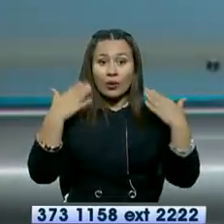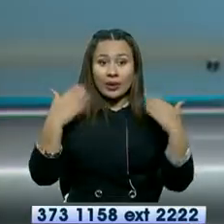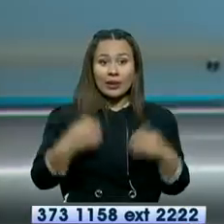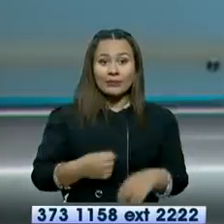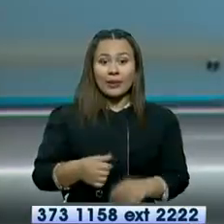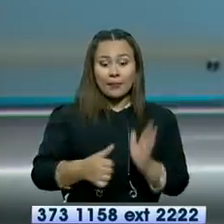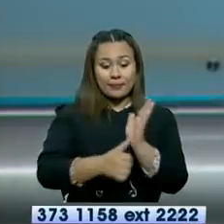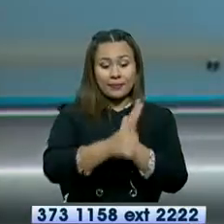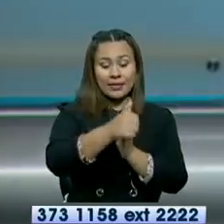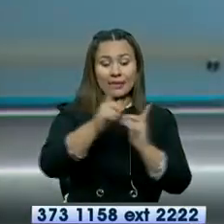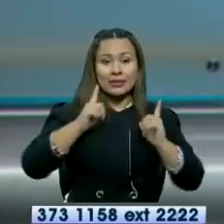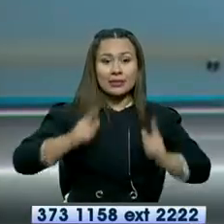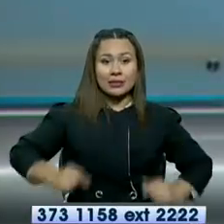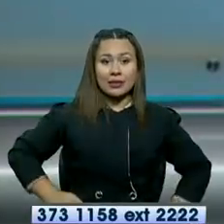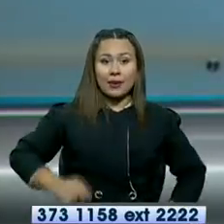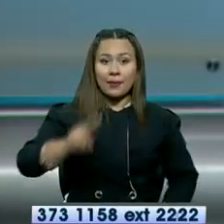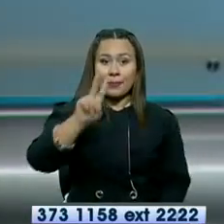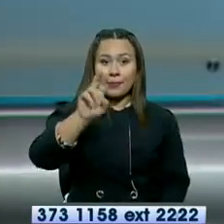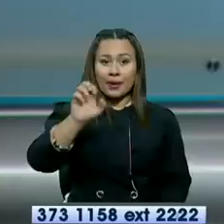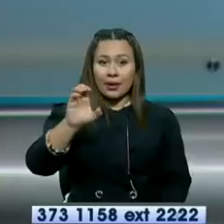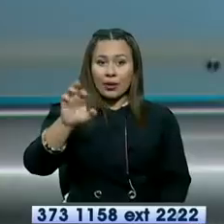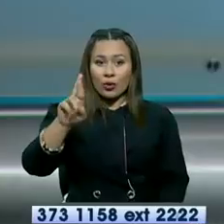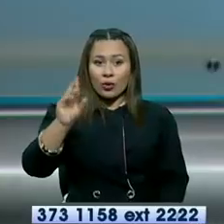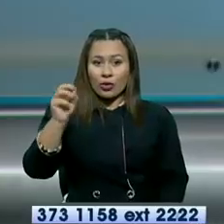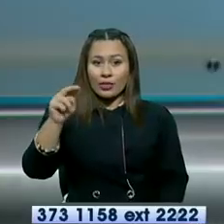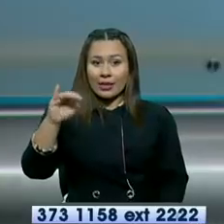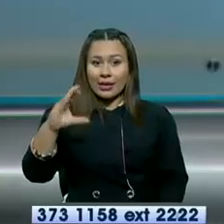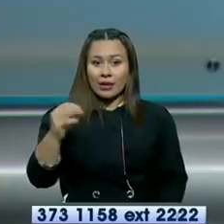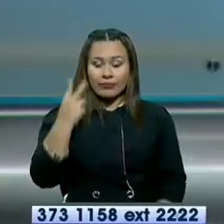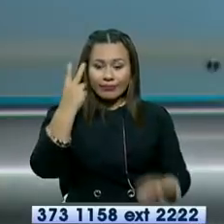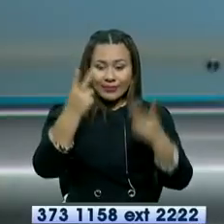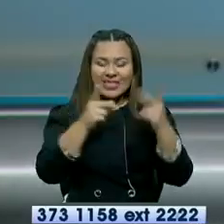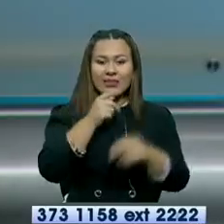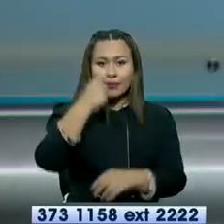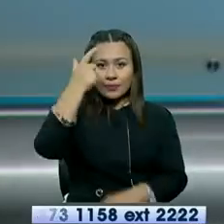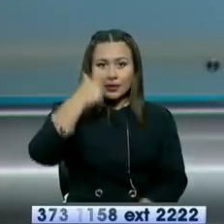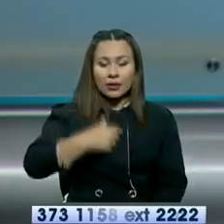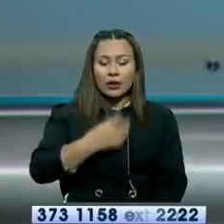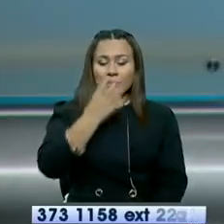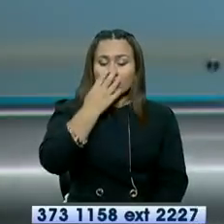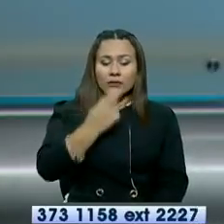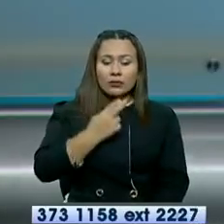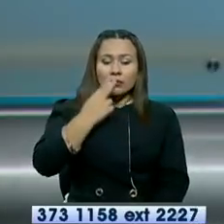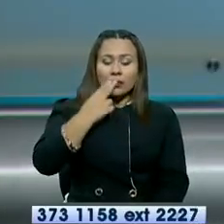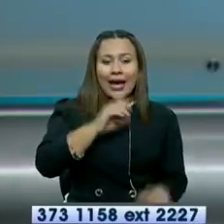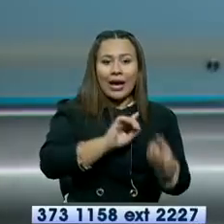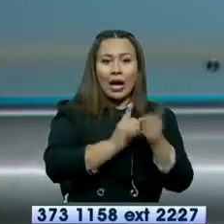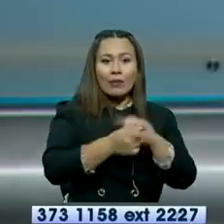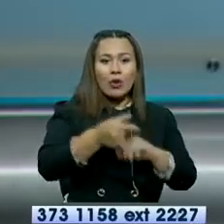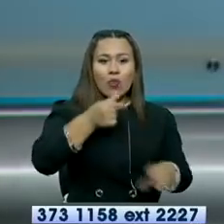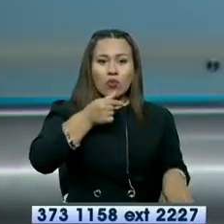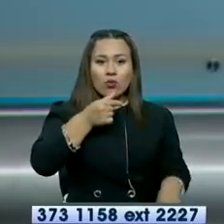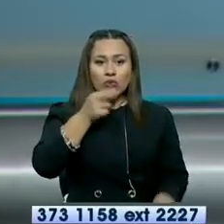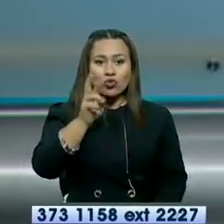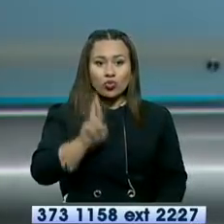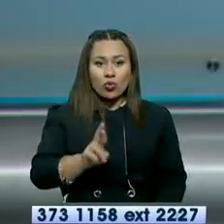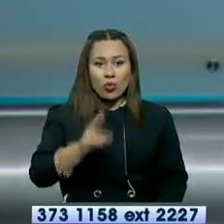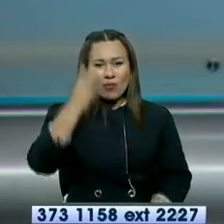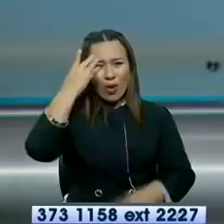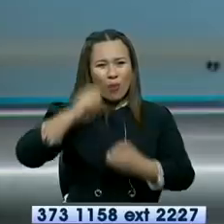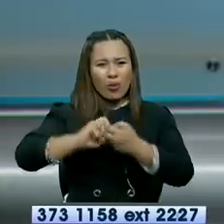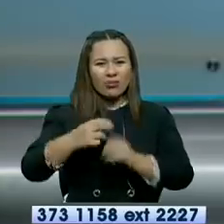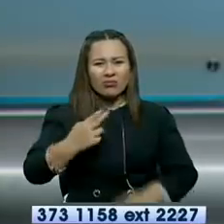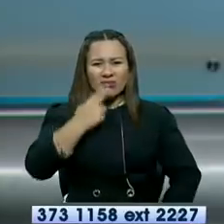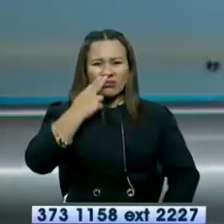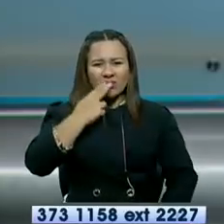de Salud, Verónica Espinosa, visitó a los pacientes que habían sido trasladados al Hospital del Guasmo Sur desde el Hospital Neumológico tras la